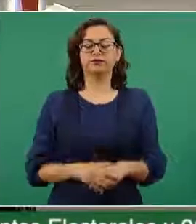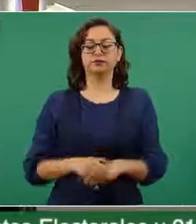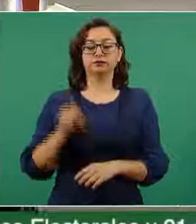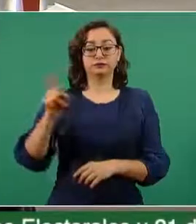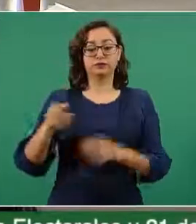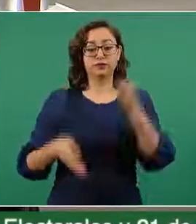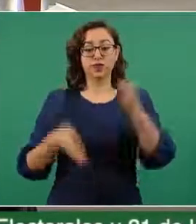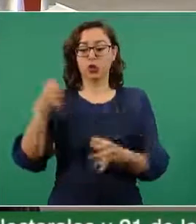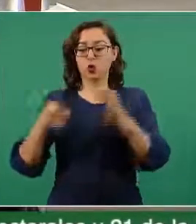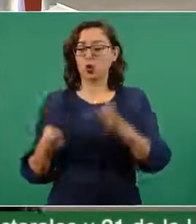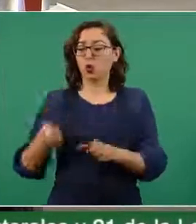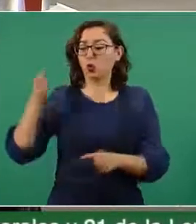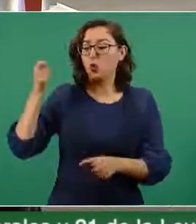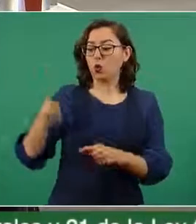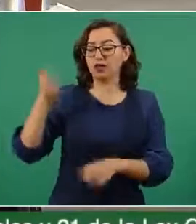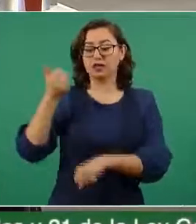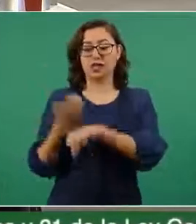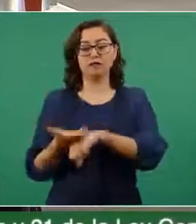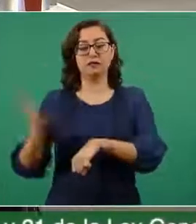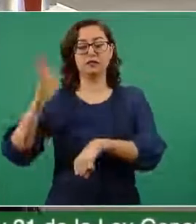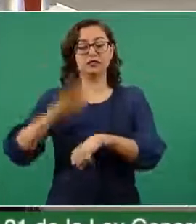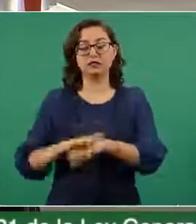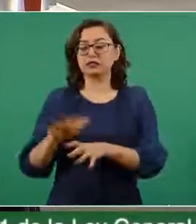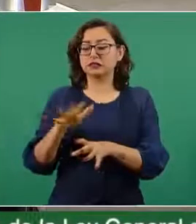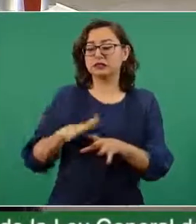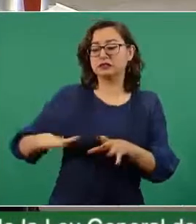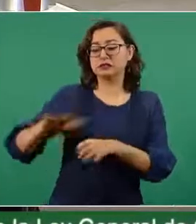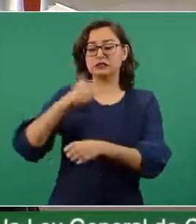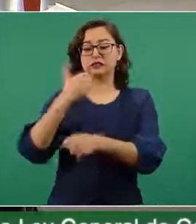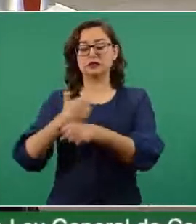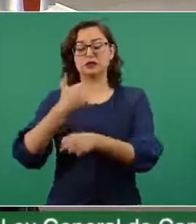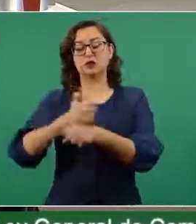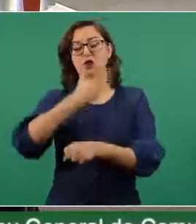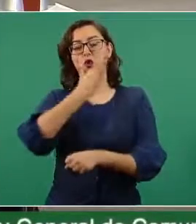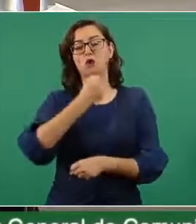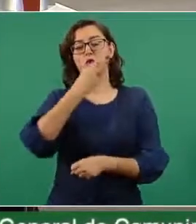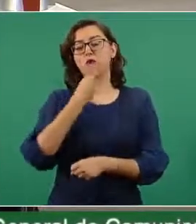materia administrativa de la Ciudad de México, Francisco Javier Rebolledo,